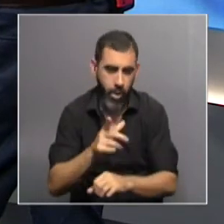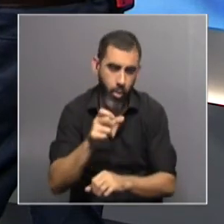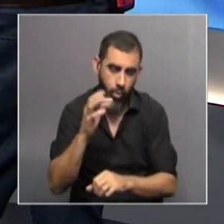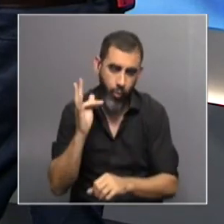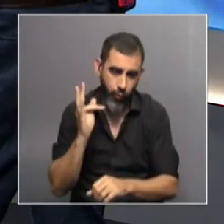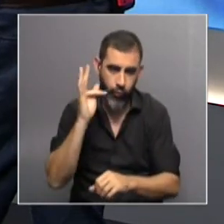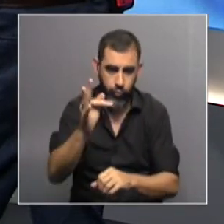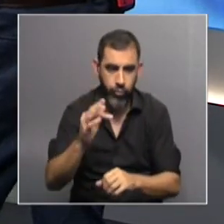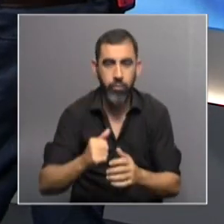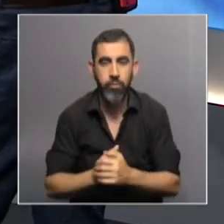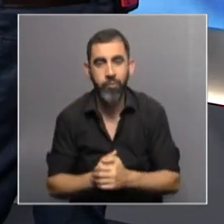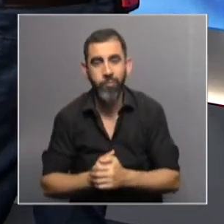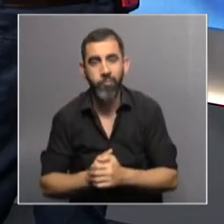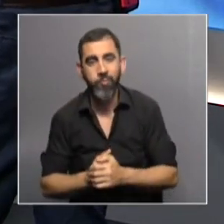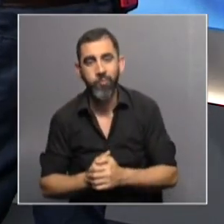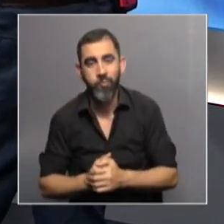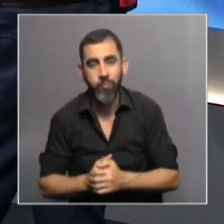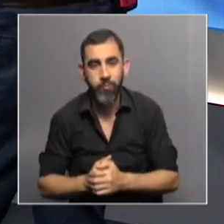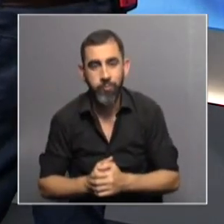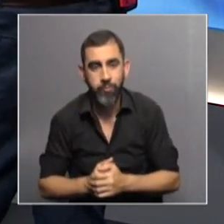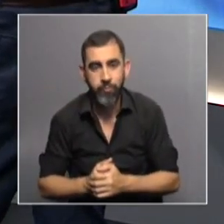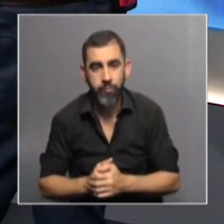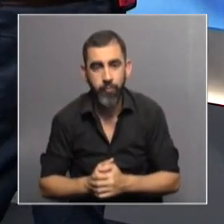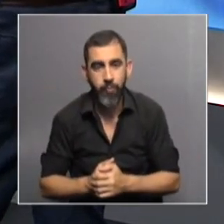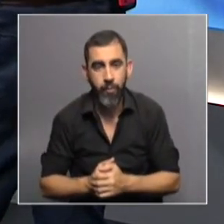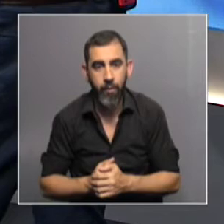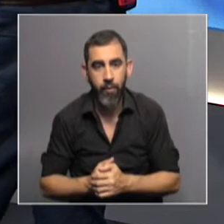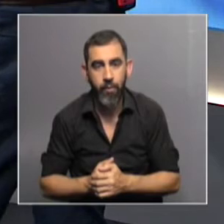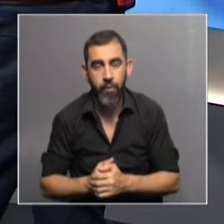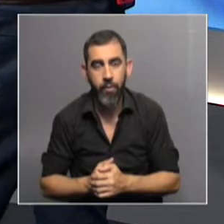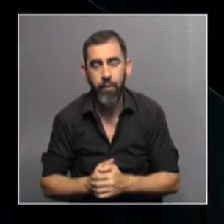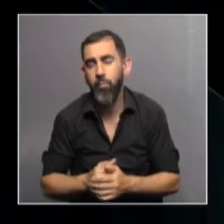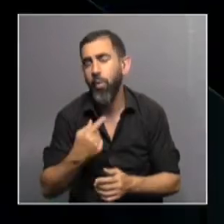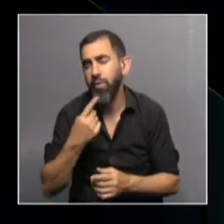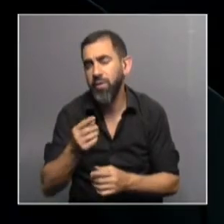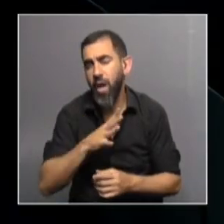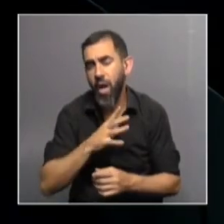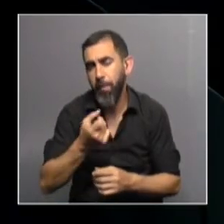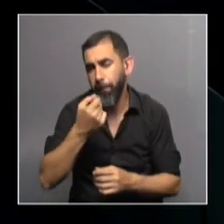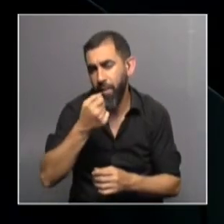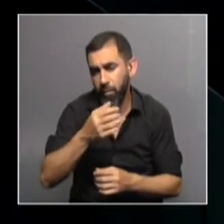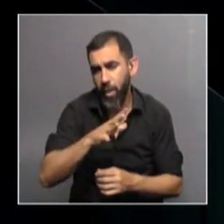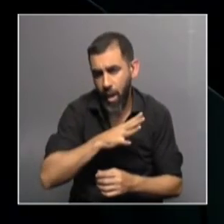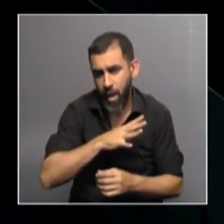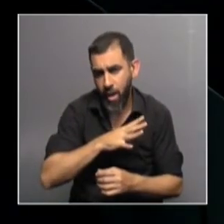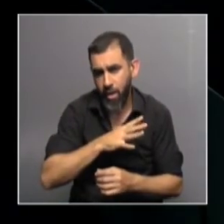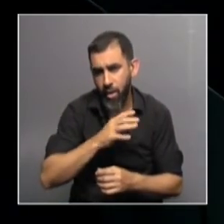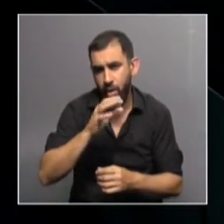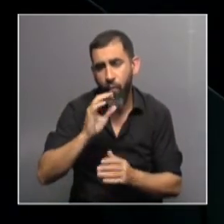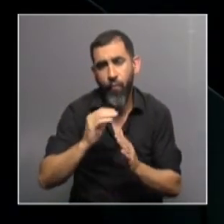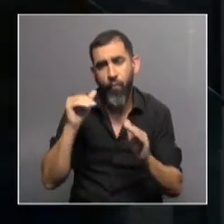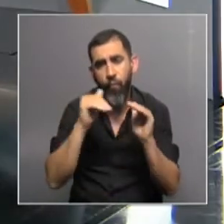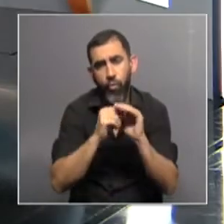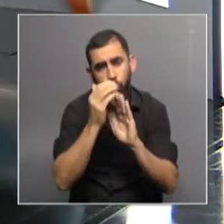lograr una mejor cobertura perdón cuando cuando dicen que están disponibles los fármacos es porque tienen cobertura del Fondo Nacional de